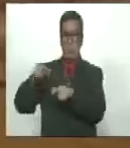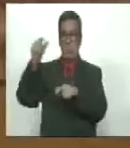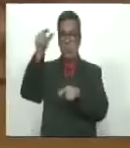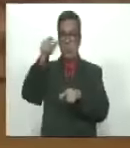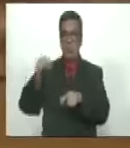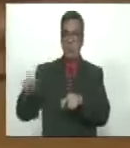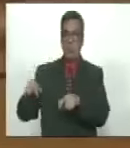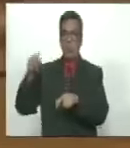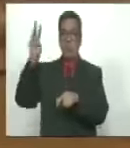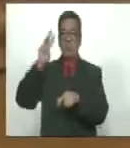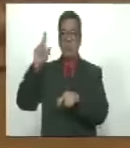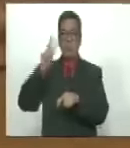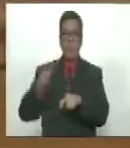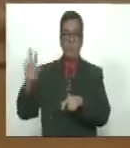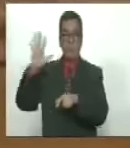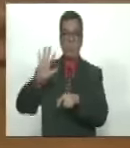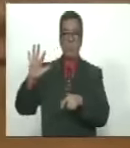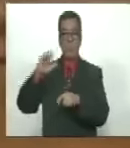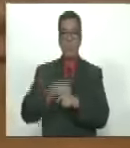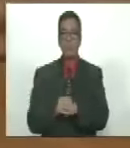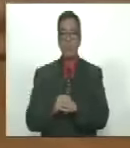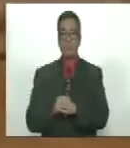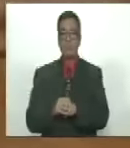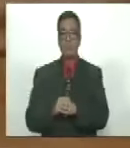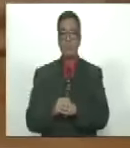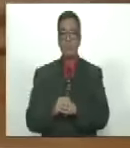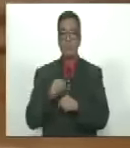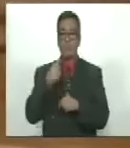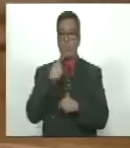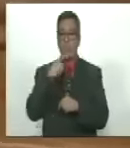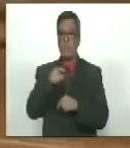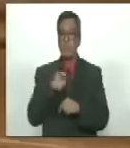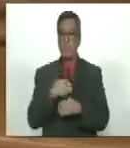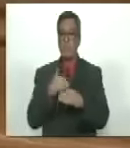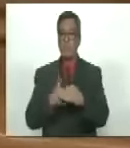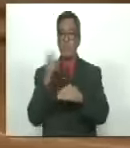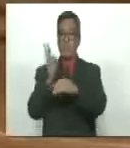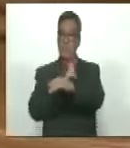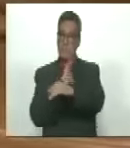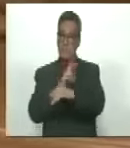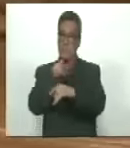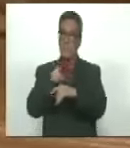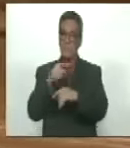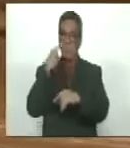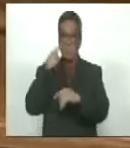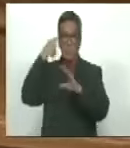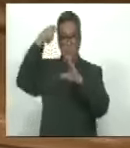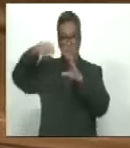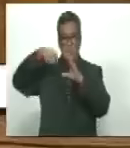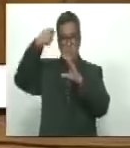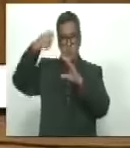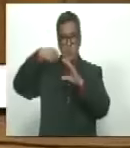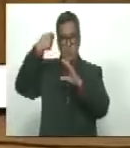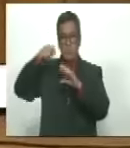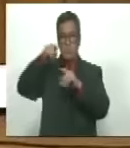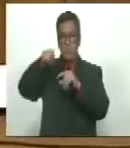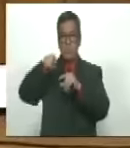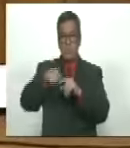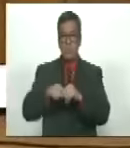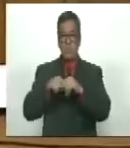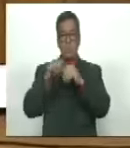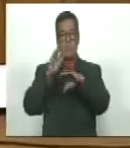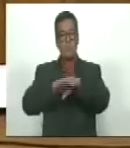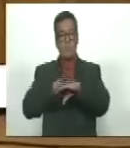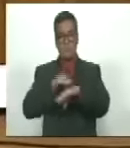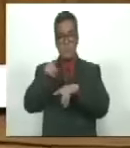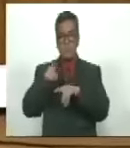República Bolivariana de Venezuela. Así que bueno, vamos a pasar rápidamente a ver un video con respecto al tema